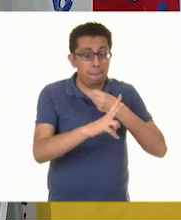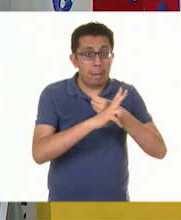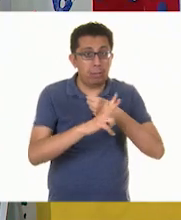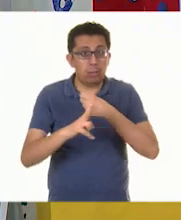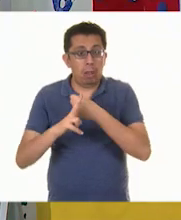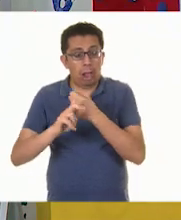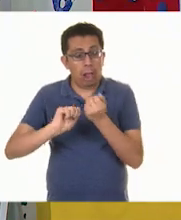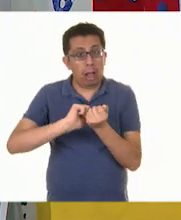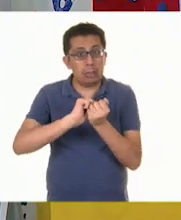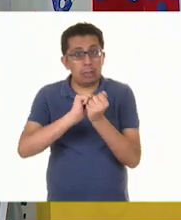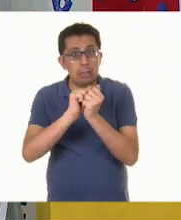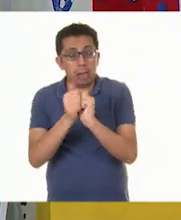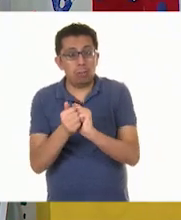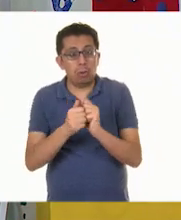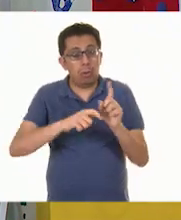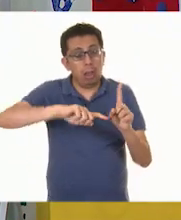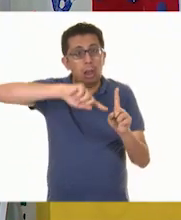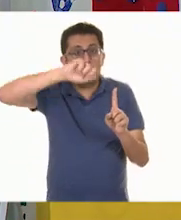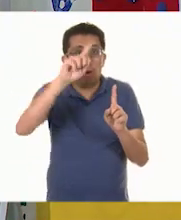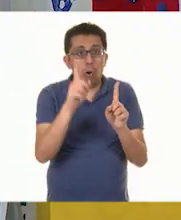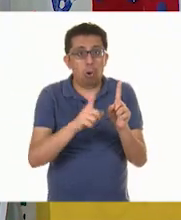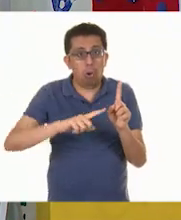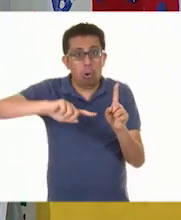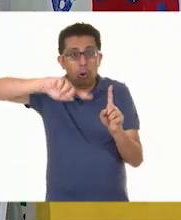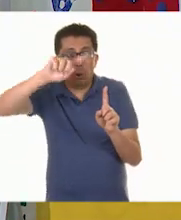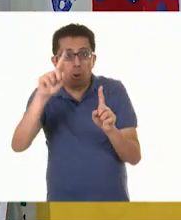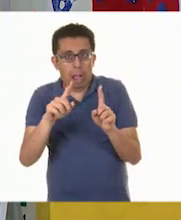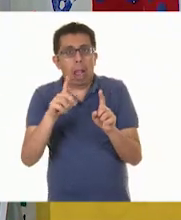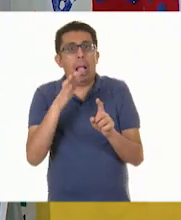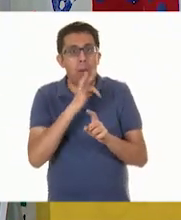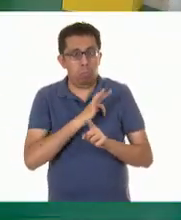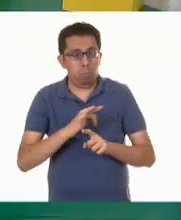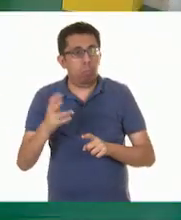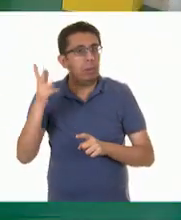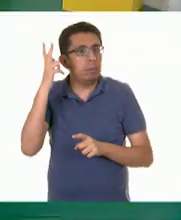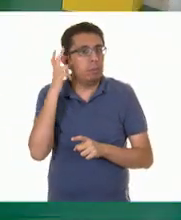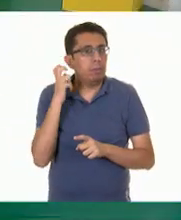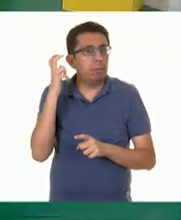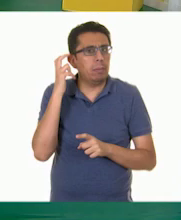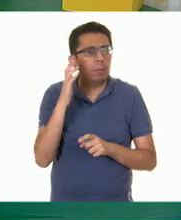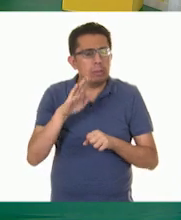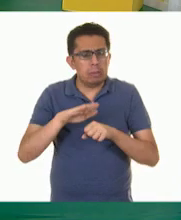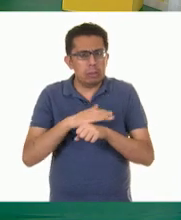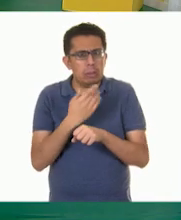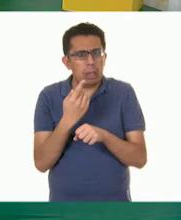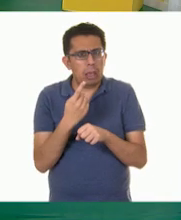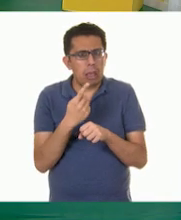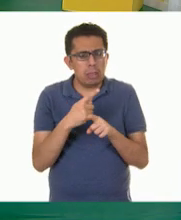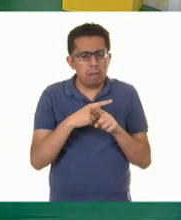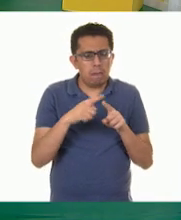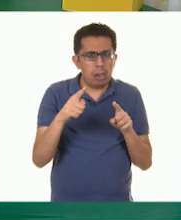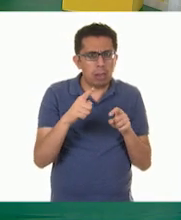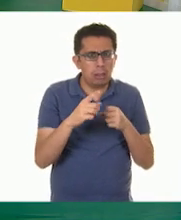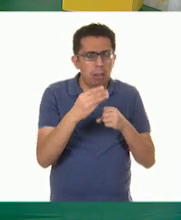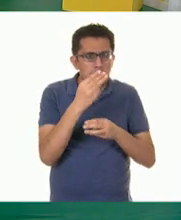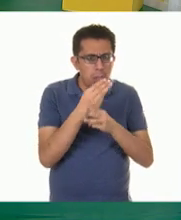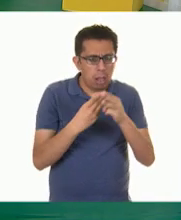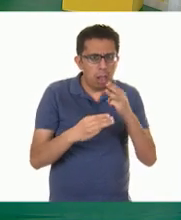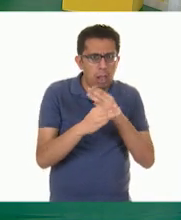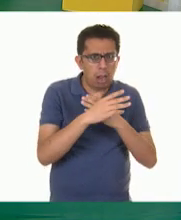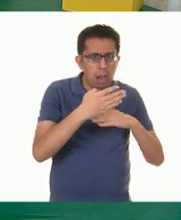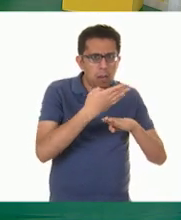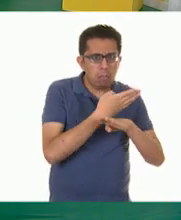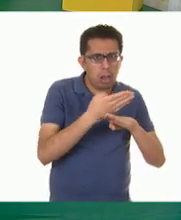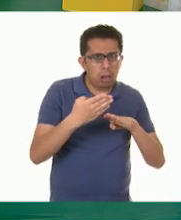ondas sonoras y por eso me escuchas. Pero ¿qué diferencia entre el unicel y el plástico? Definitivamente en